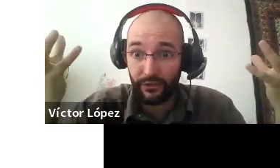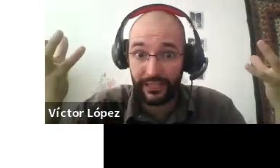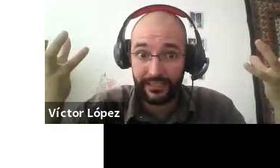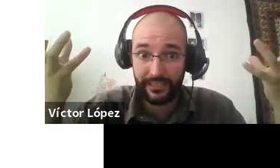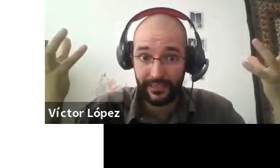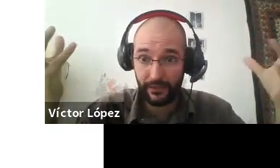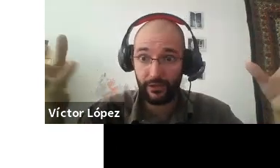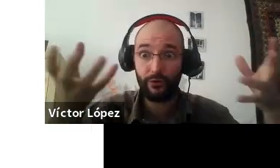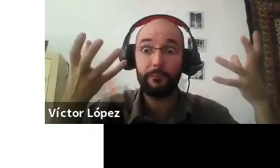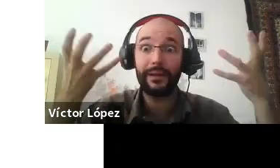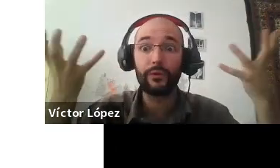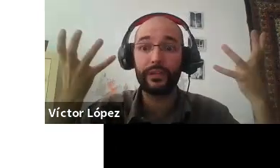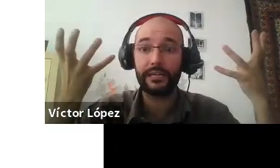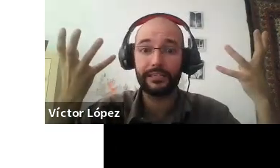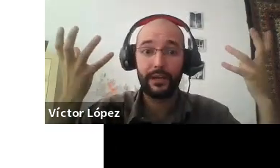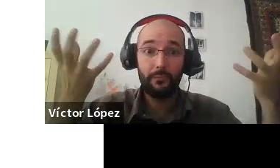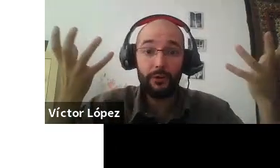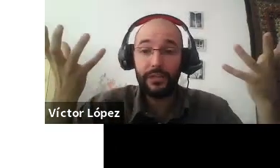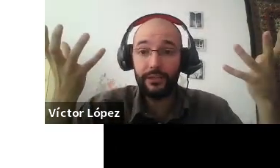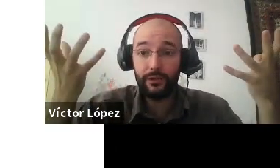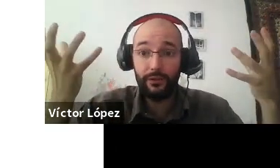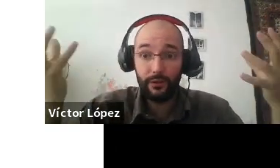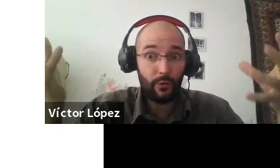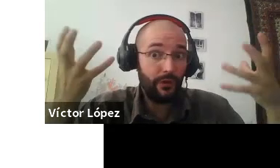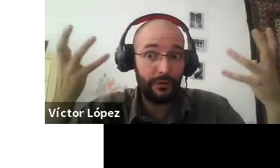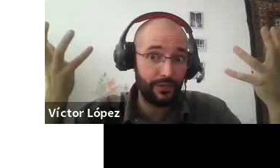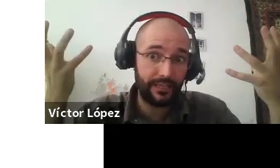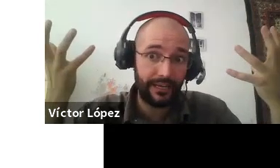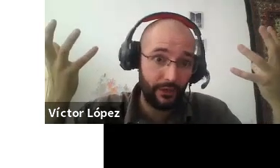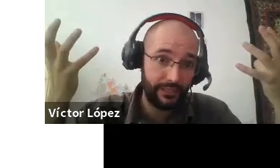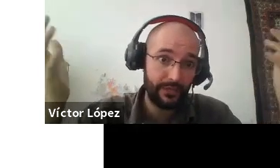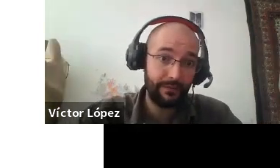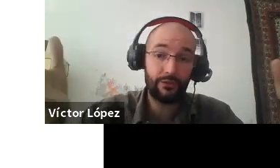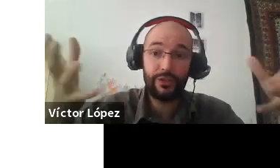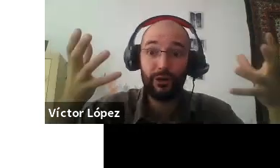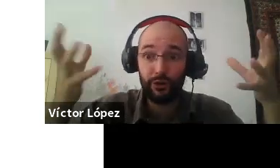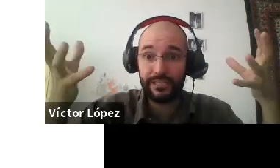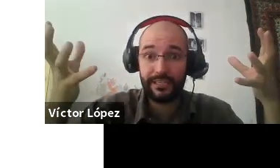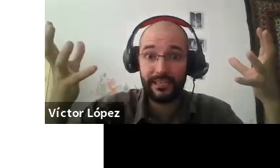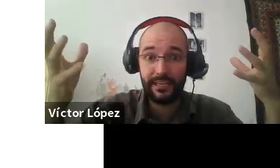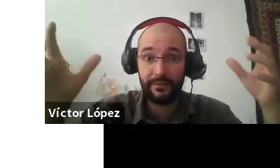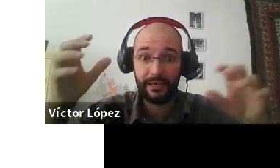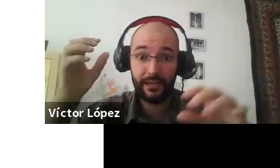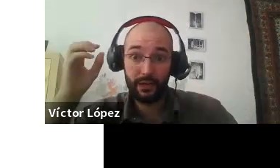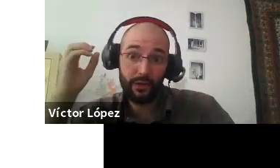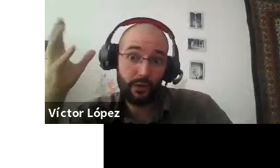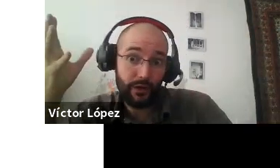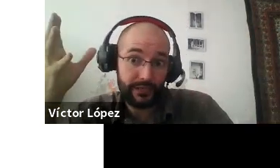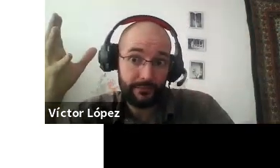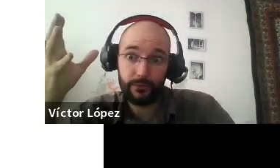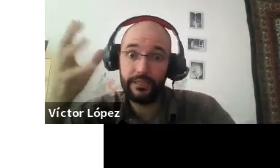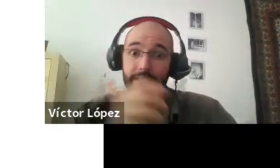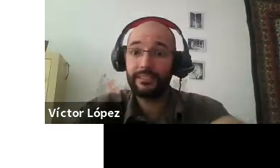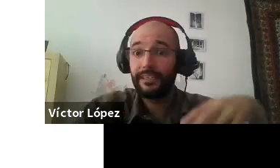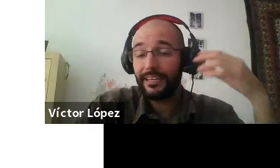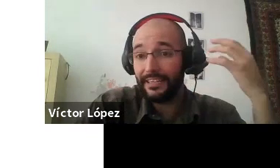símbolo de interrogante, relacionado con preguntas. Por lo tanto, cuando hablamos de indagación, estamos hablando de cosas que tienen que ver con